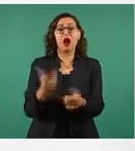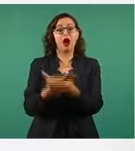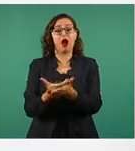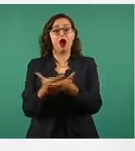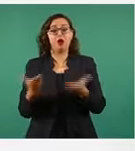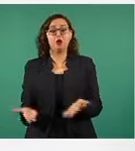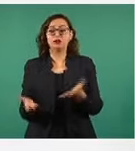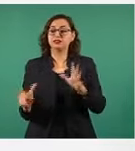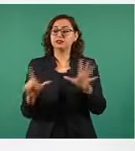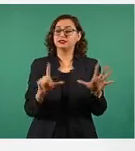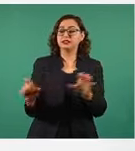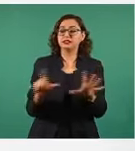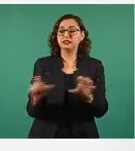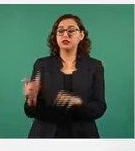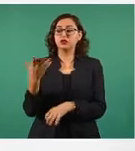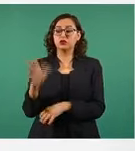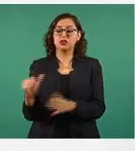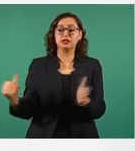es decir,